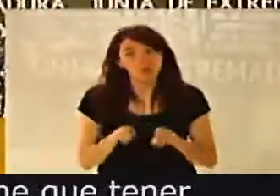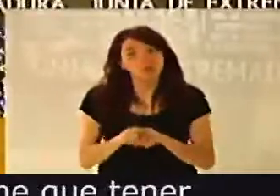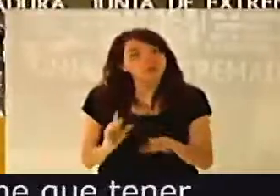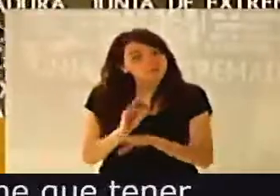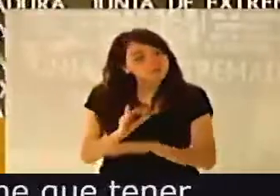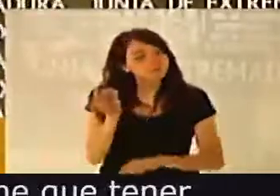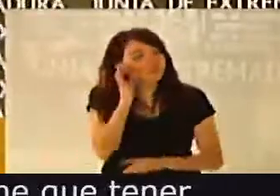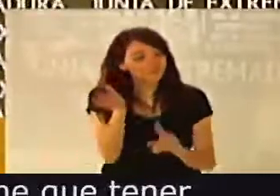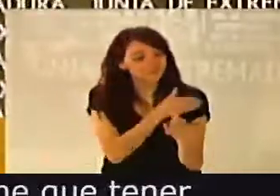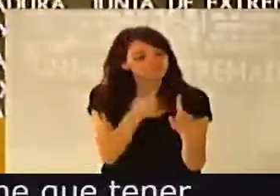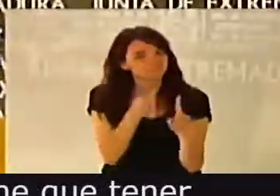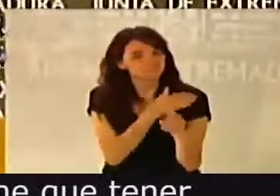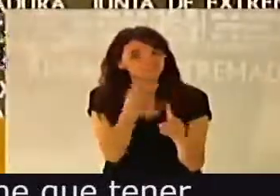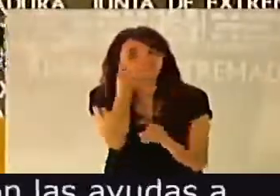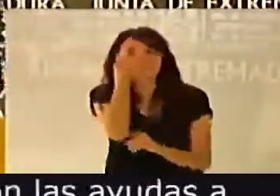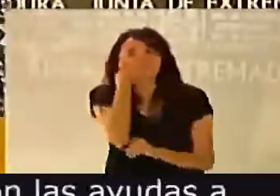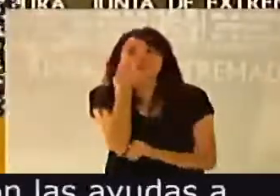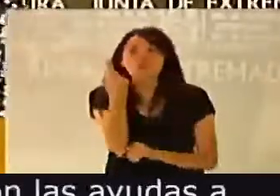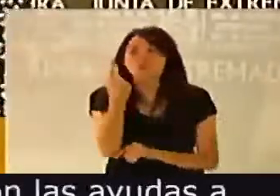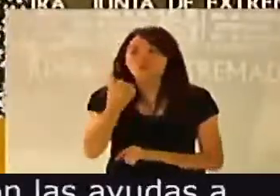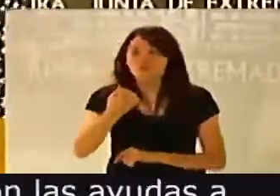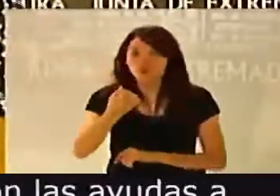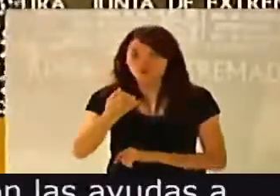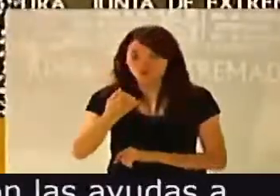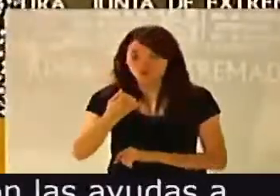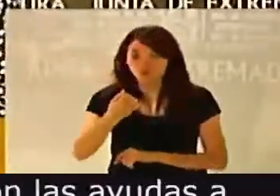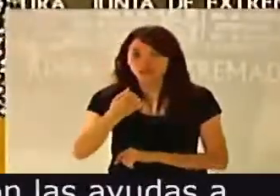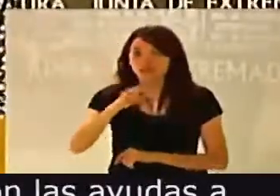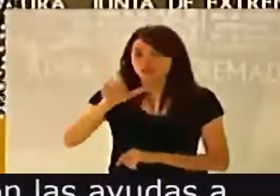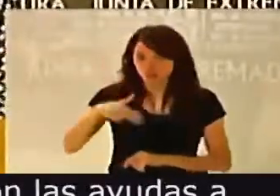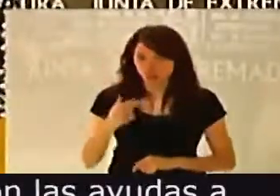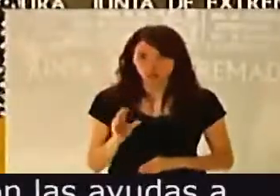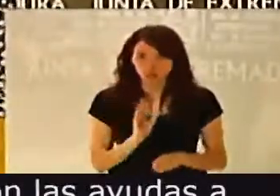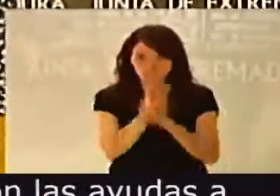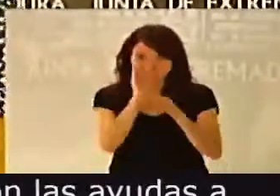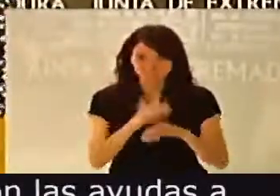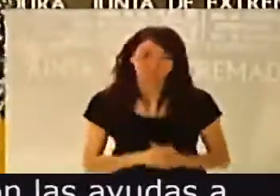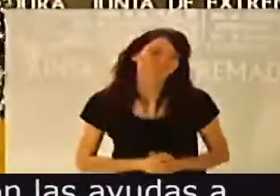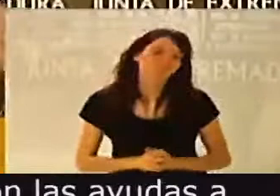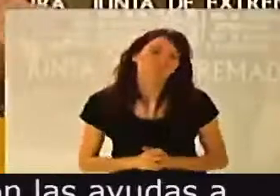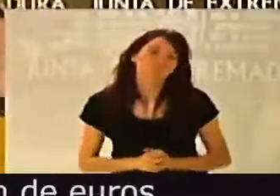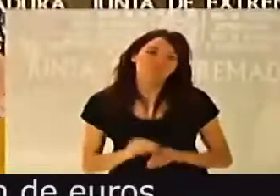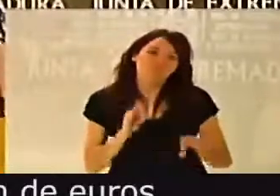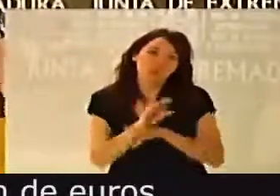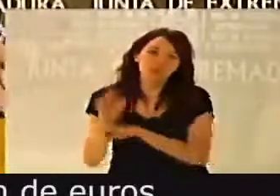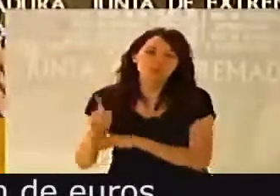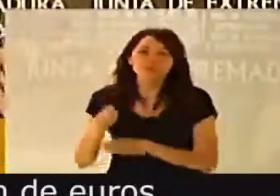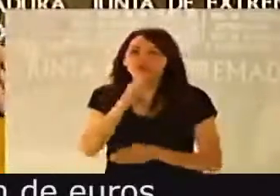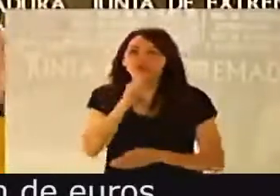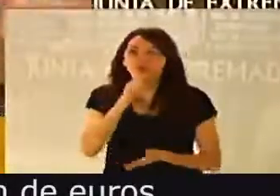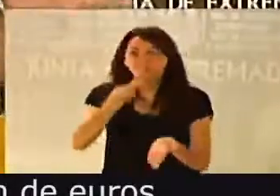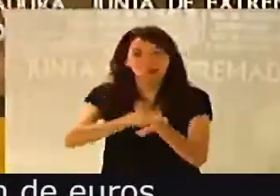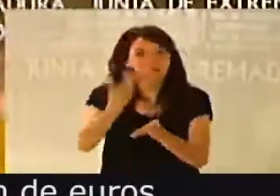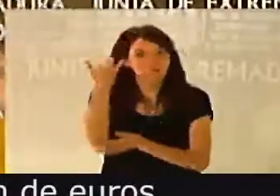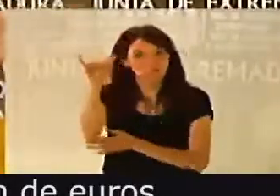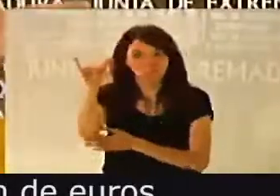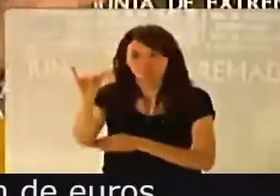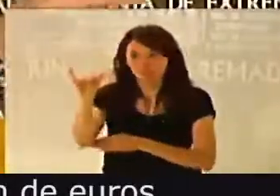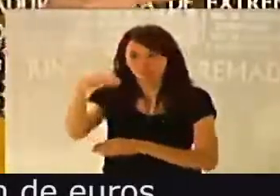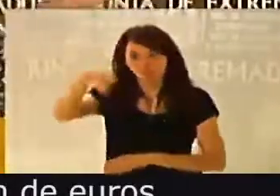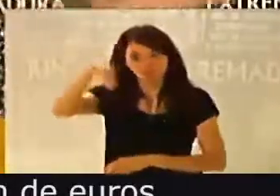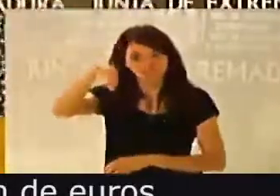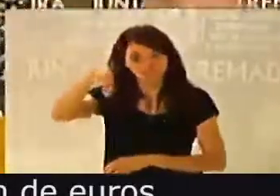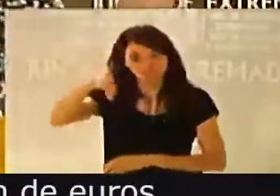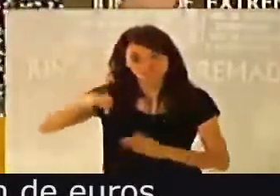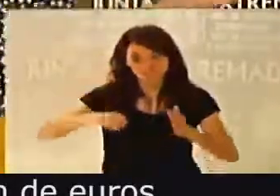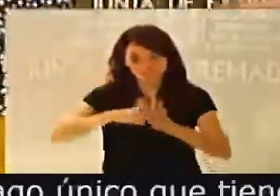víctimas, con una dotación de 1 millón de euros. Las ayudas se conciben en un pago único que tiene hasta